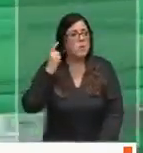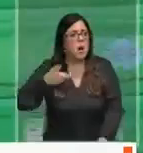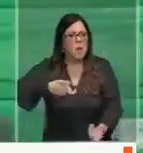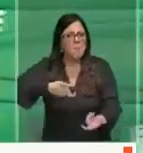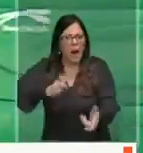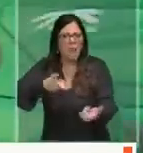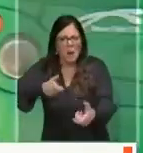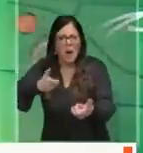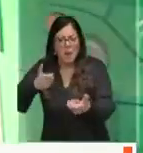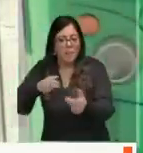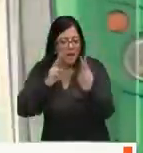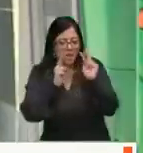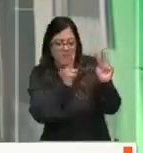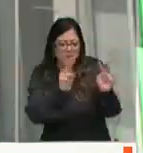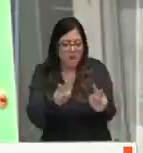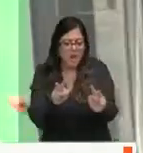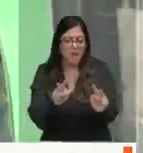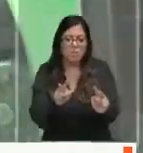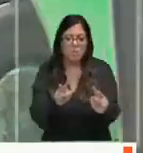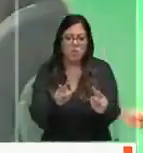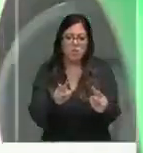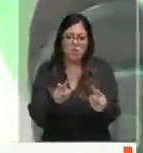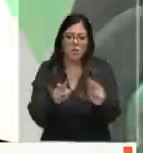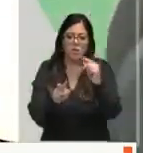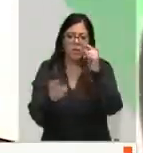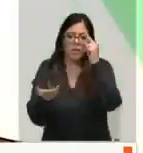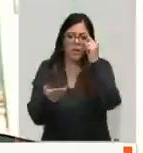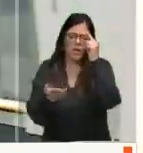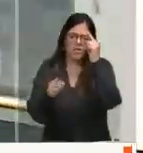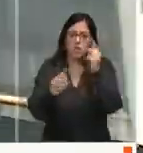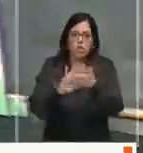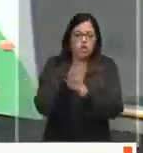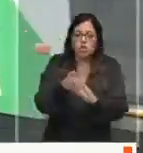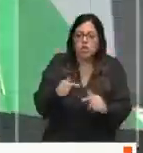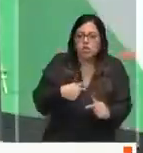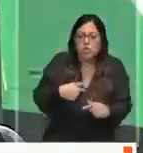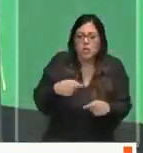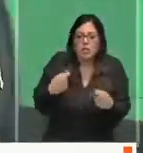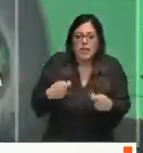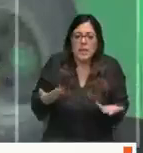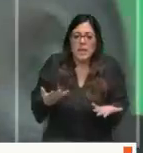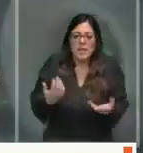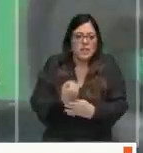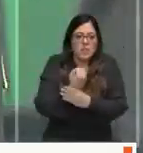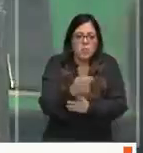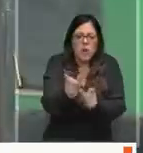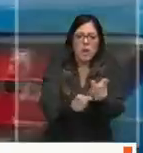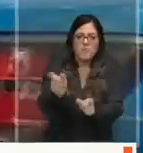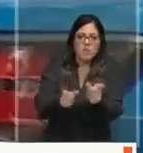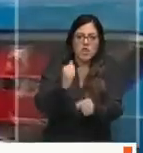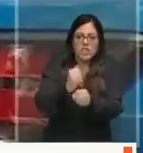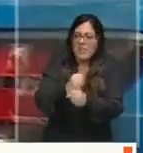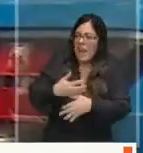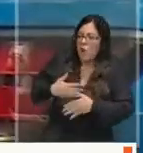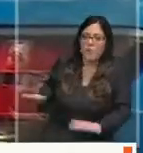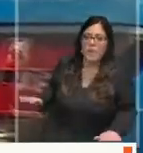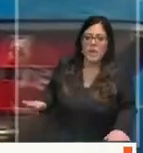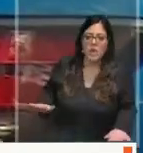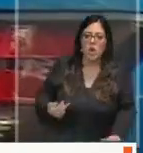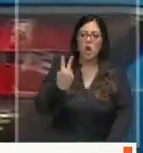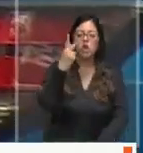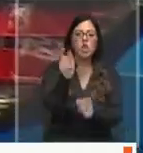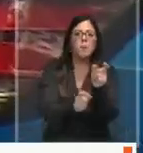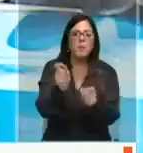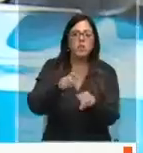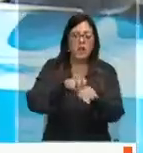disparos y vimos y eso fue todo. Yo traté de ayudar a la gente que trabaja conmigo. Dos sujetos